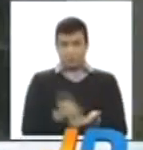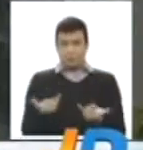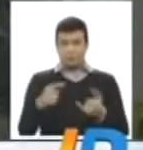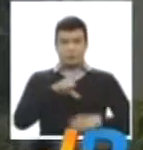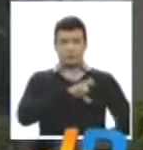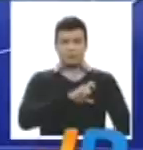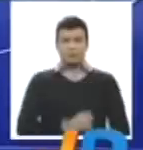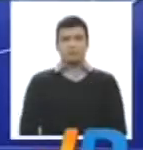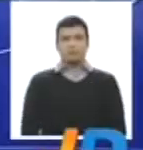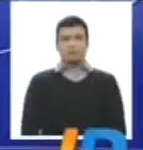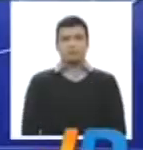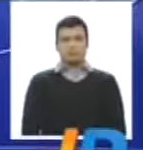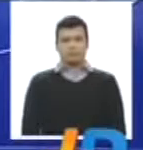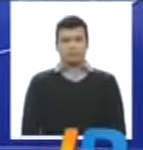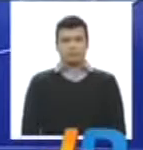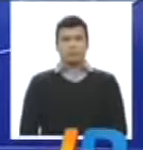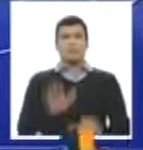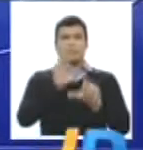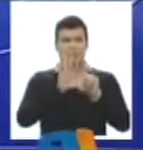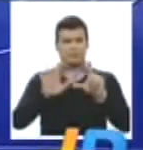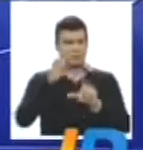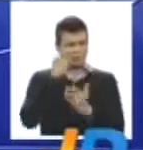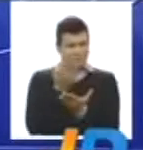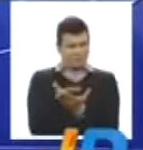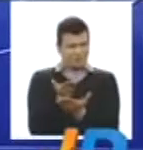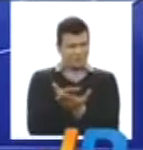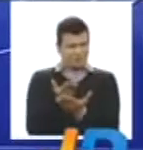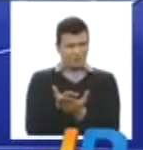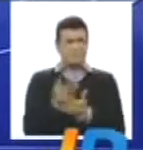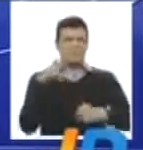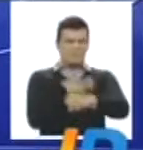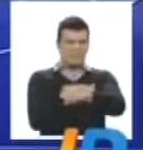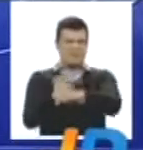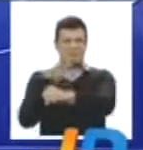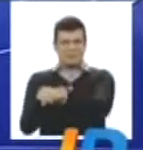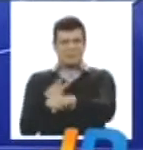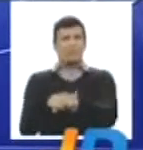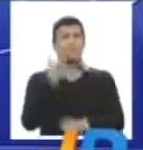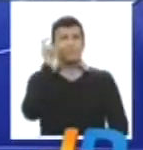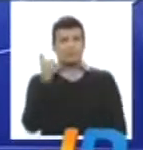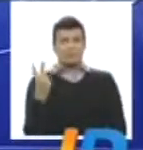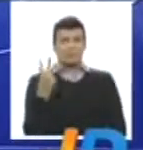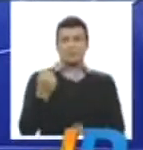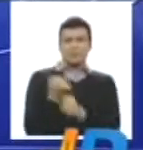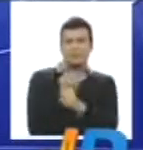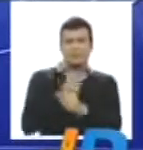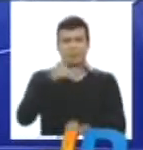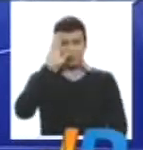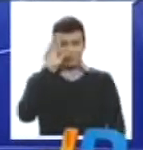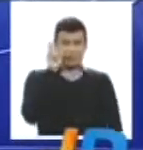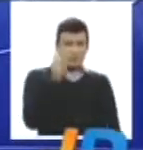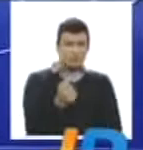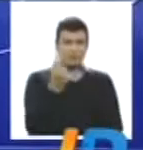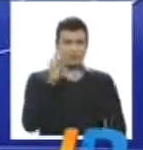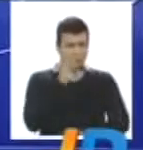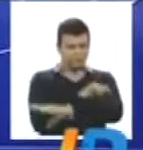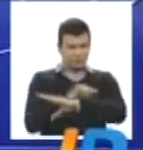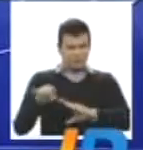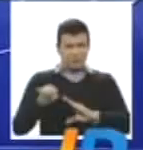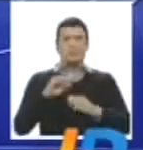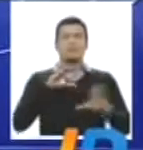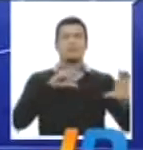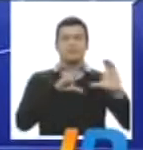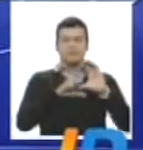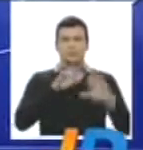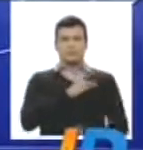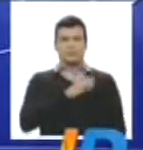Cali. En video quedó registrado el ataque del que fueron víctimas dos auxiliares de policía y un vigilante de la estación de Pampa Linda